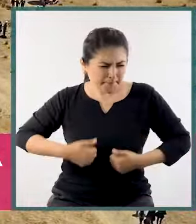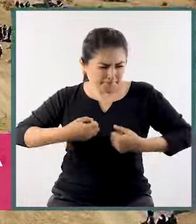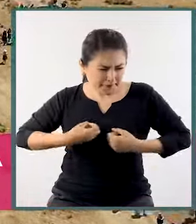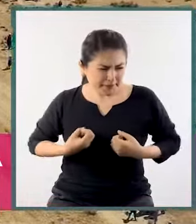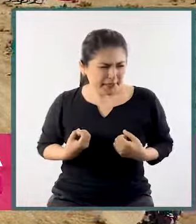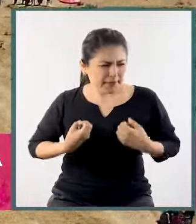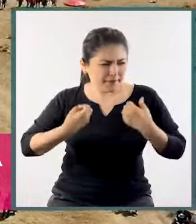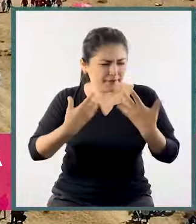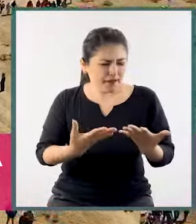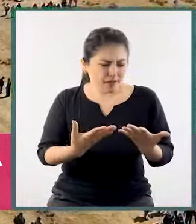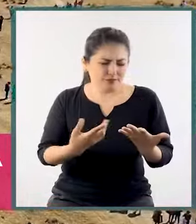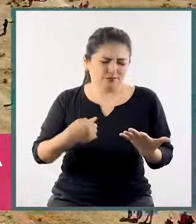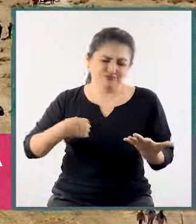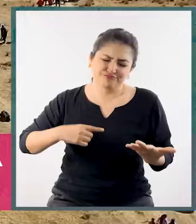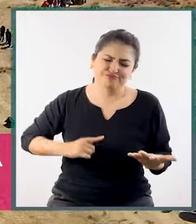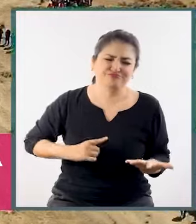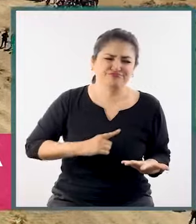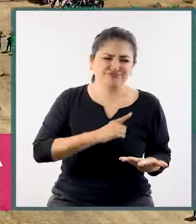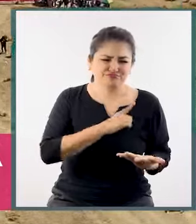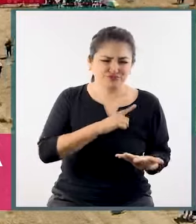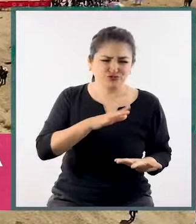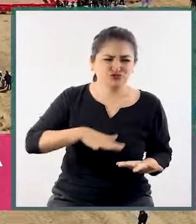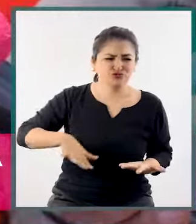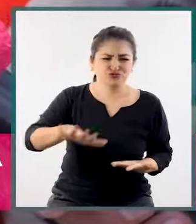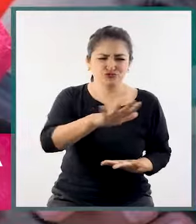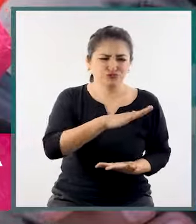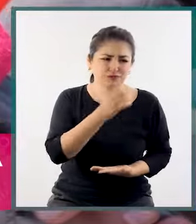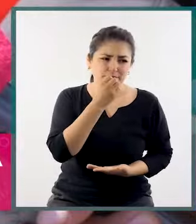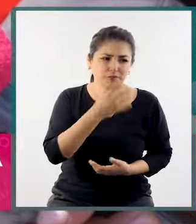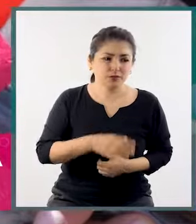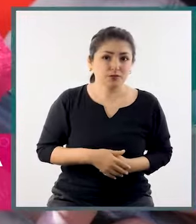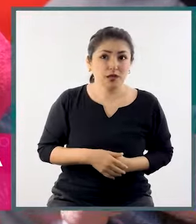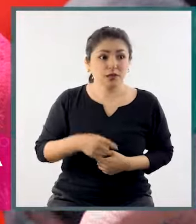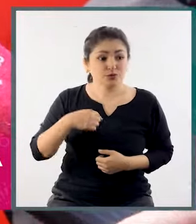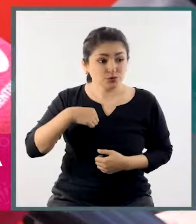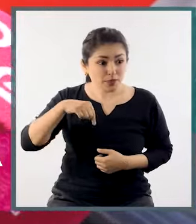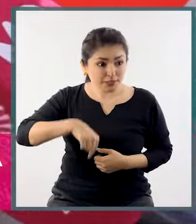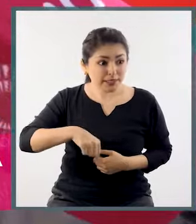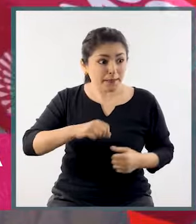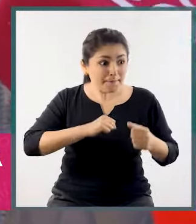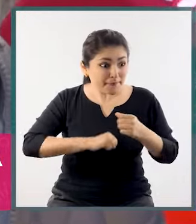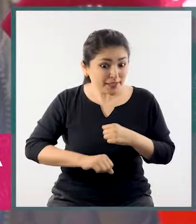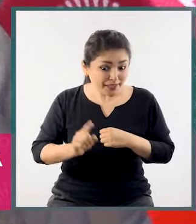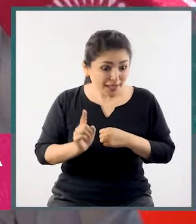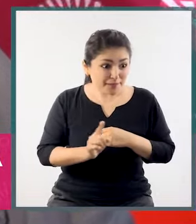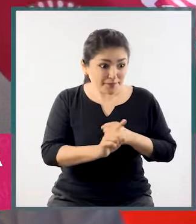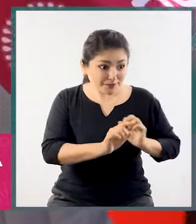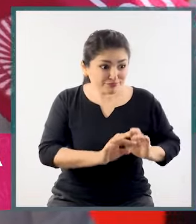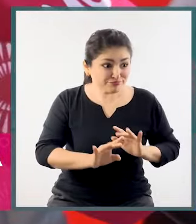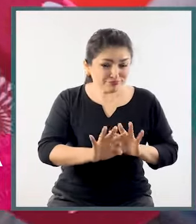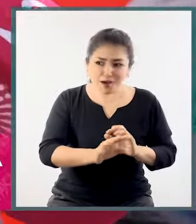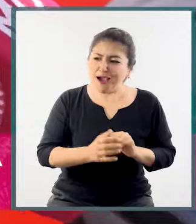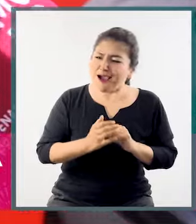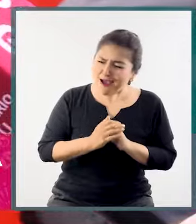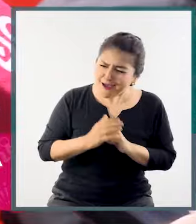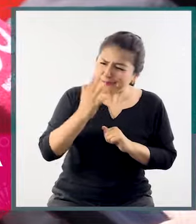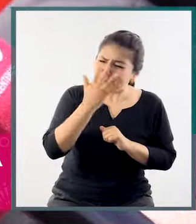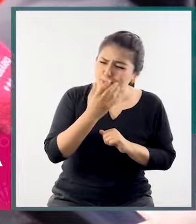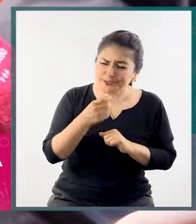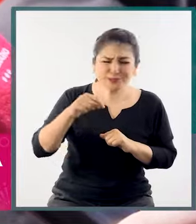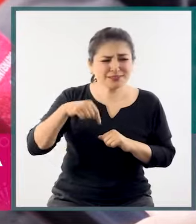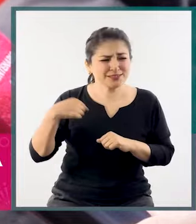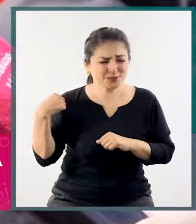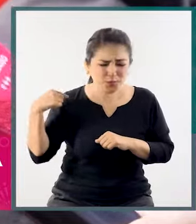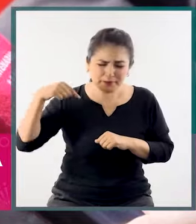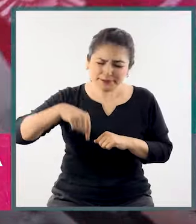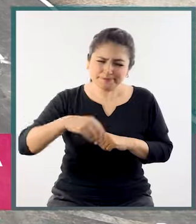y tenemos que sentirnos orgullosos por eso y por esta hermosa tierra. En esta oportunidad me gusta porque mi hija está participando. ¡Ah, qué bonito! Hemos venido, hemos